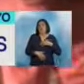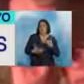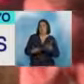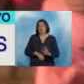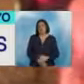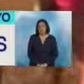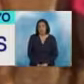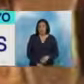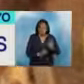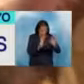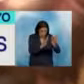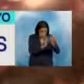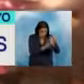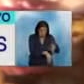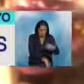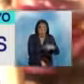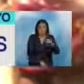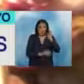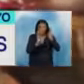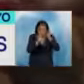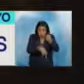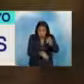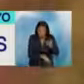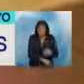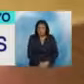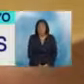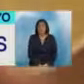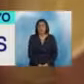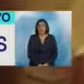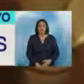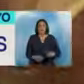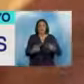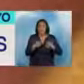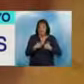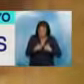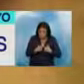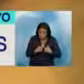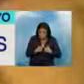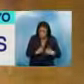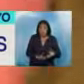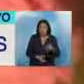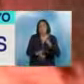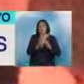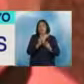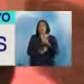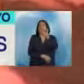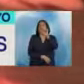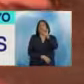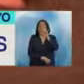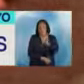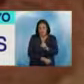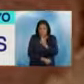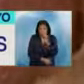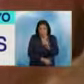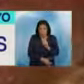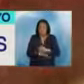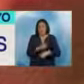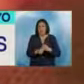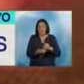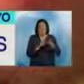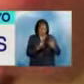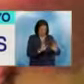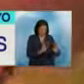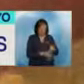Escúchame, escúchame, escúchame. Yo tomo simplemente una vez al año. Ya,